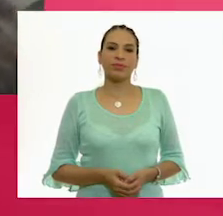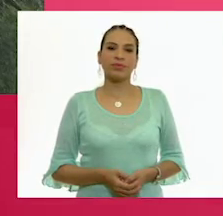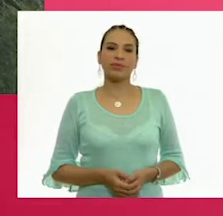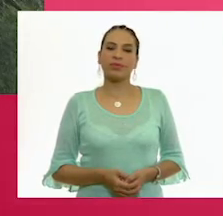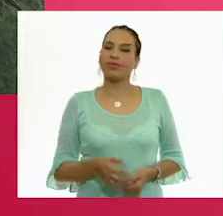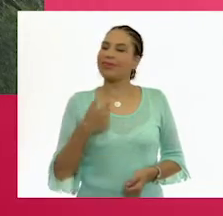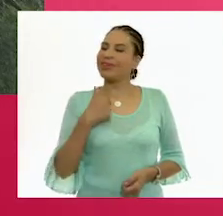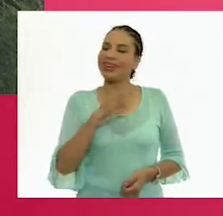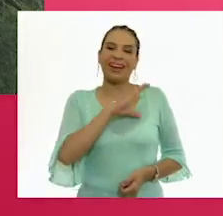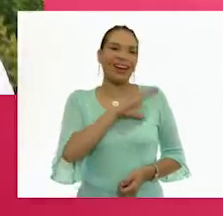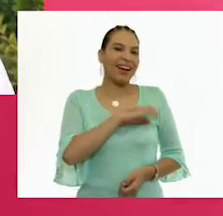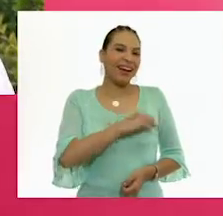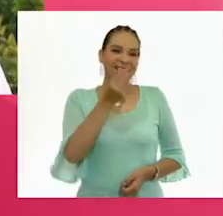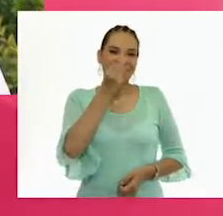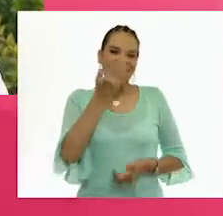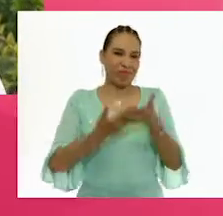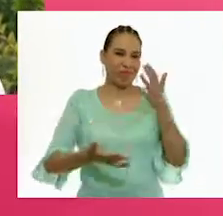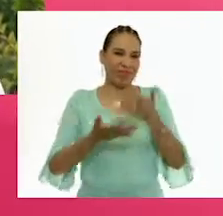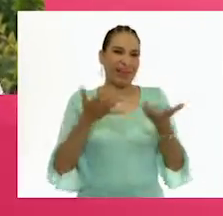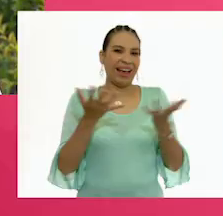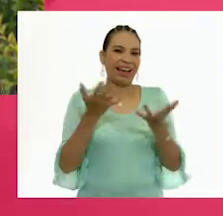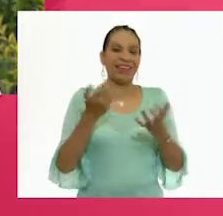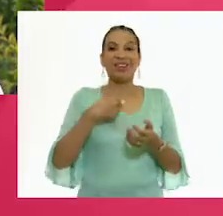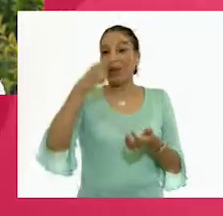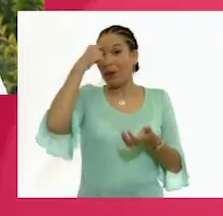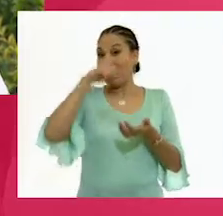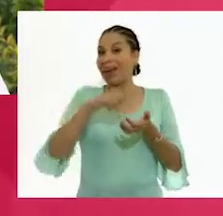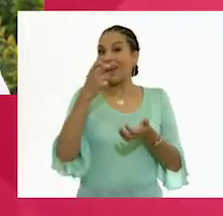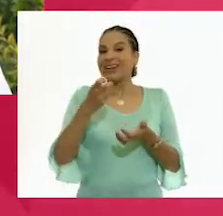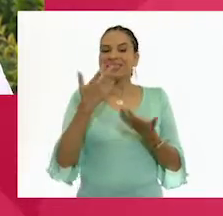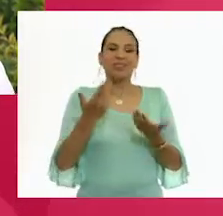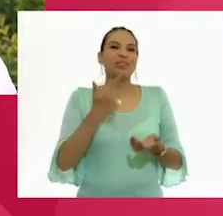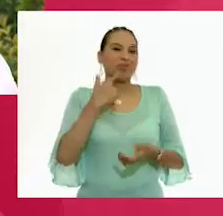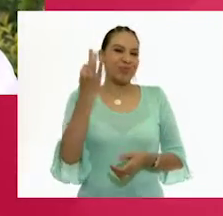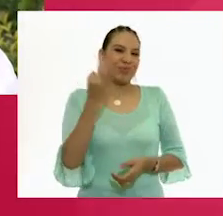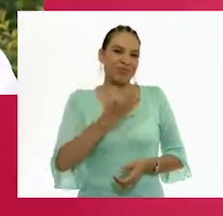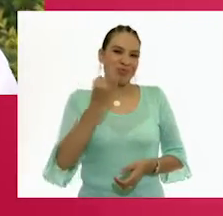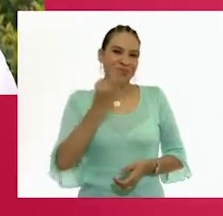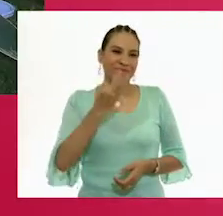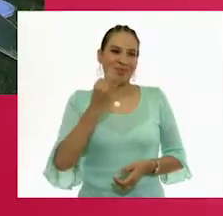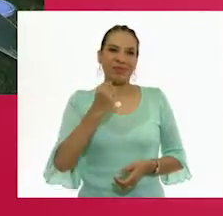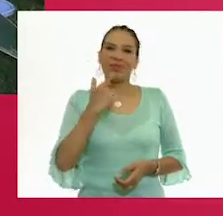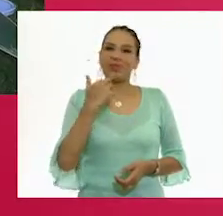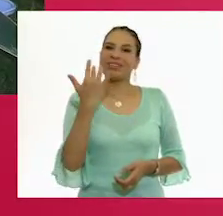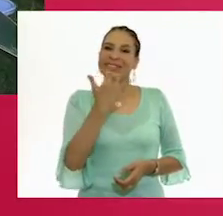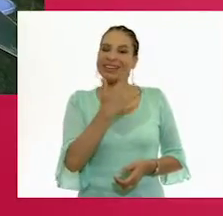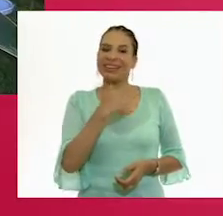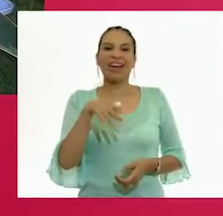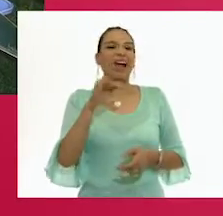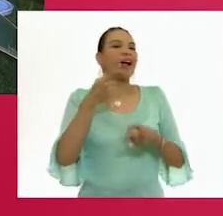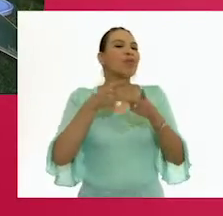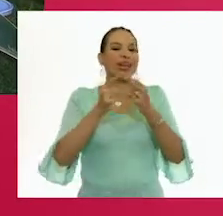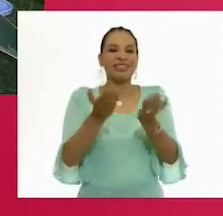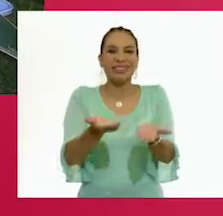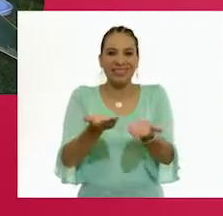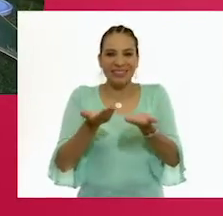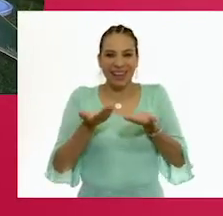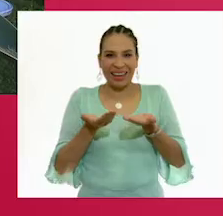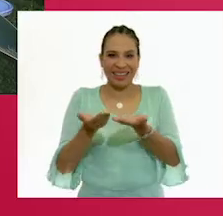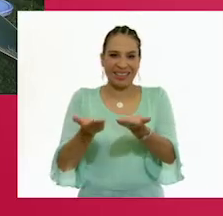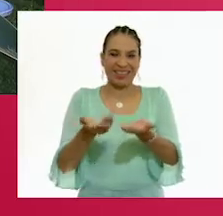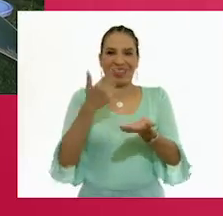Me encanta hacer este trabajo y yo creo que también es parte de que queda muy sabroso, muy rico. Recién salido del horno,